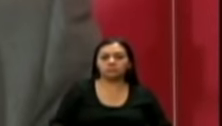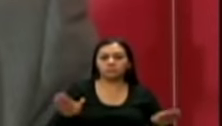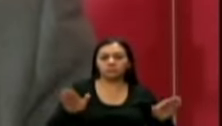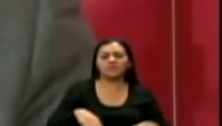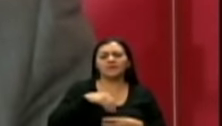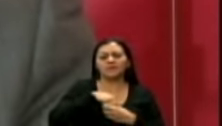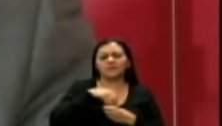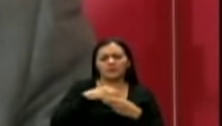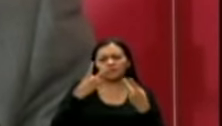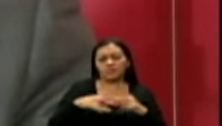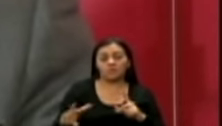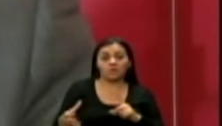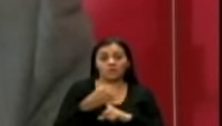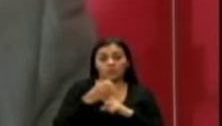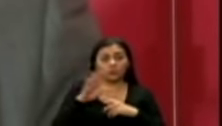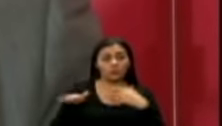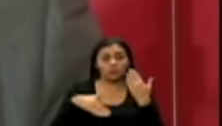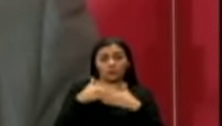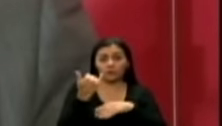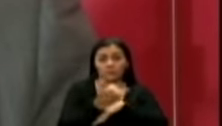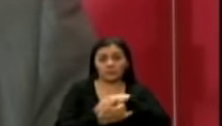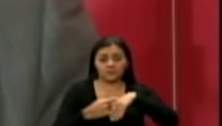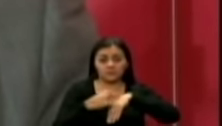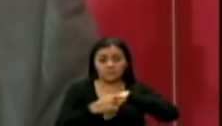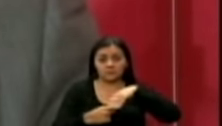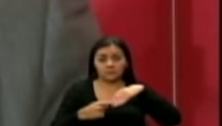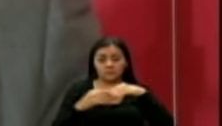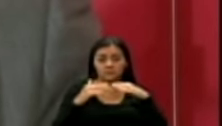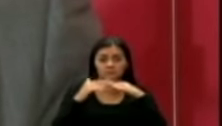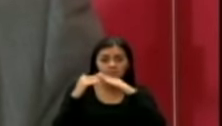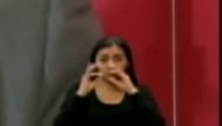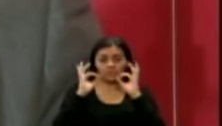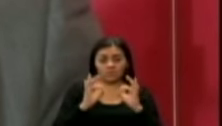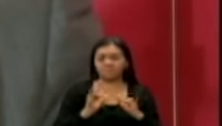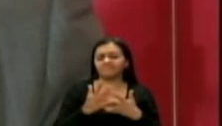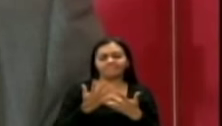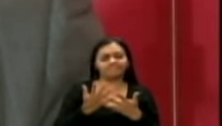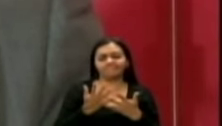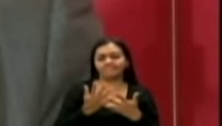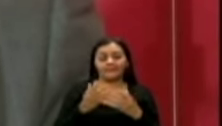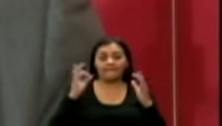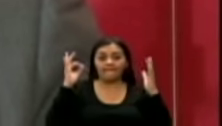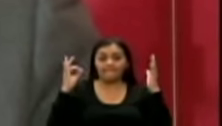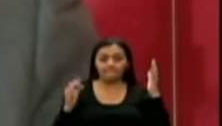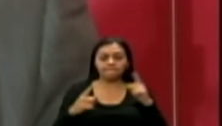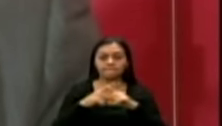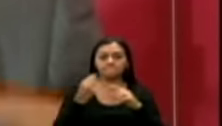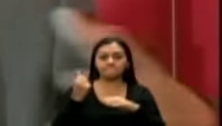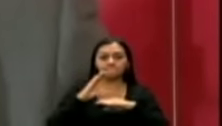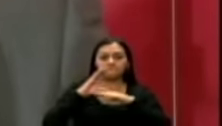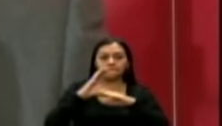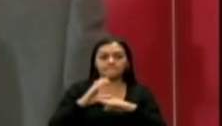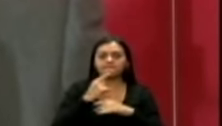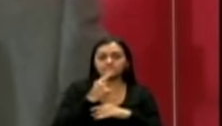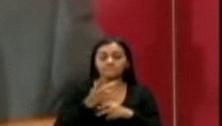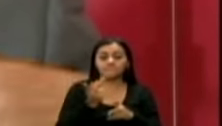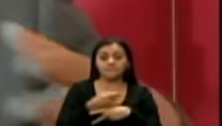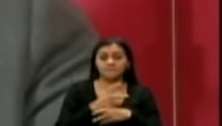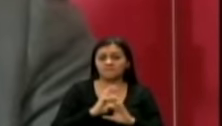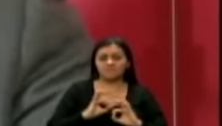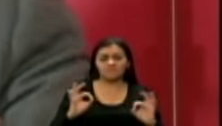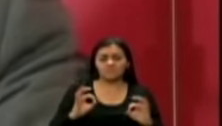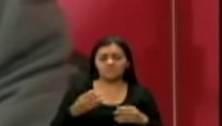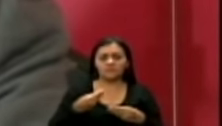No hemos logrado, casi ninguno de esos países, quebrar la hegemonía del capital financiero, que es un capital que no financia la producción,